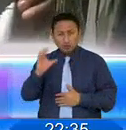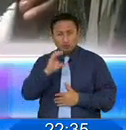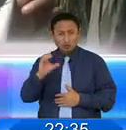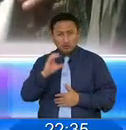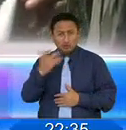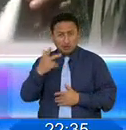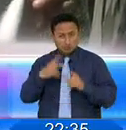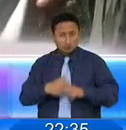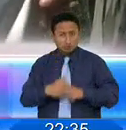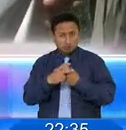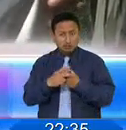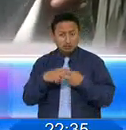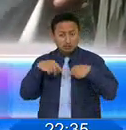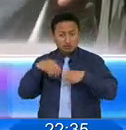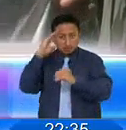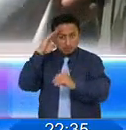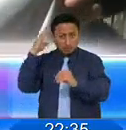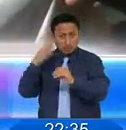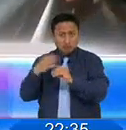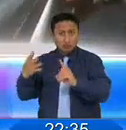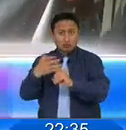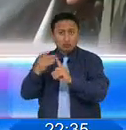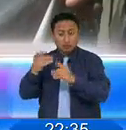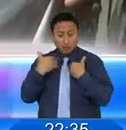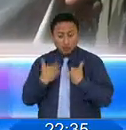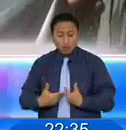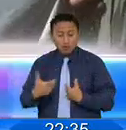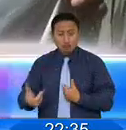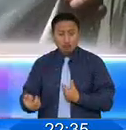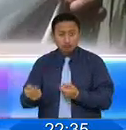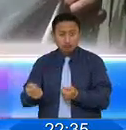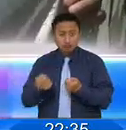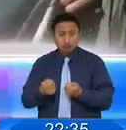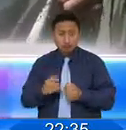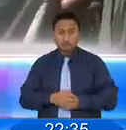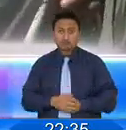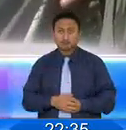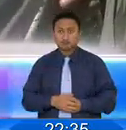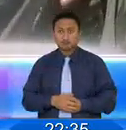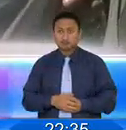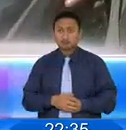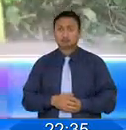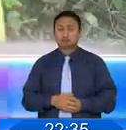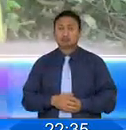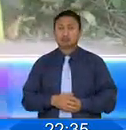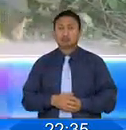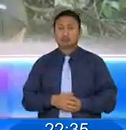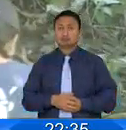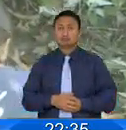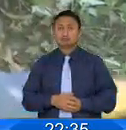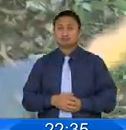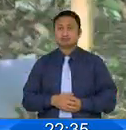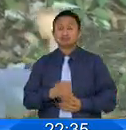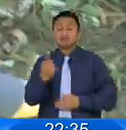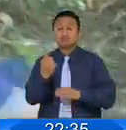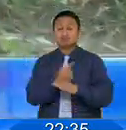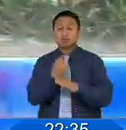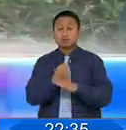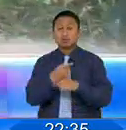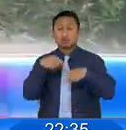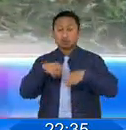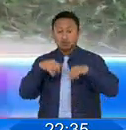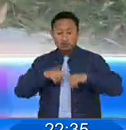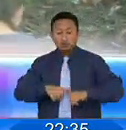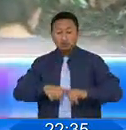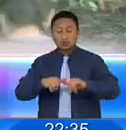empezaran, con el fin de que den con el paradero de mi hija, que encuentren los restos de mi hija. Es la primera vez que se continúa con la